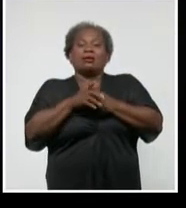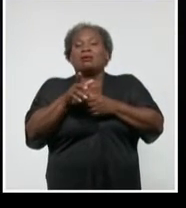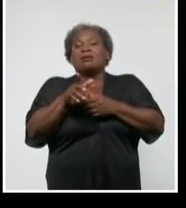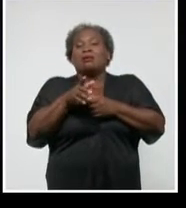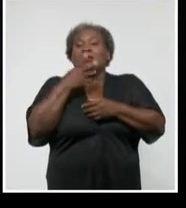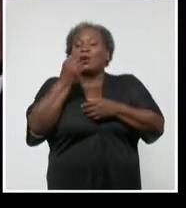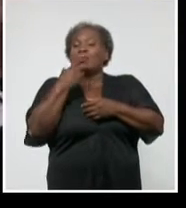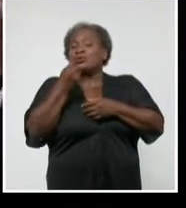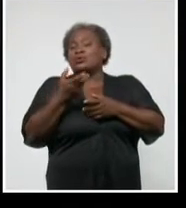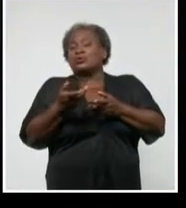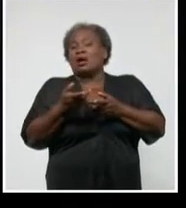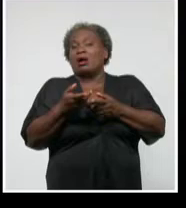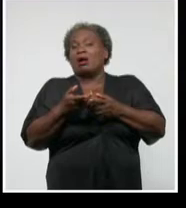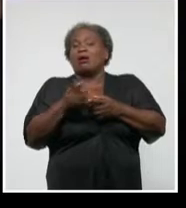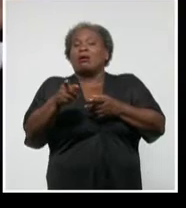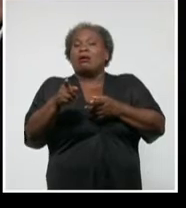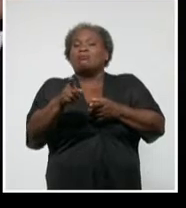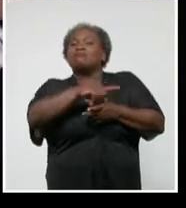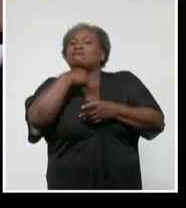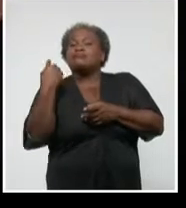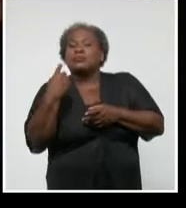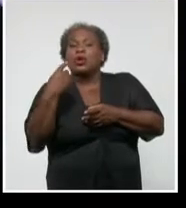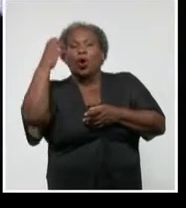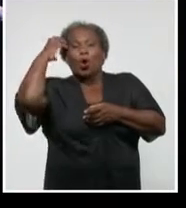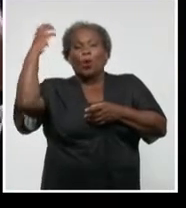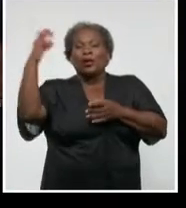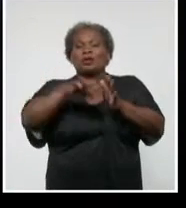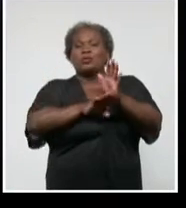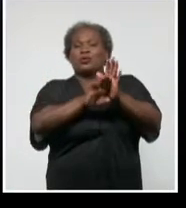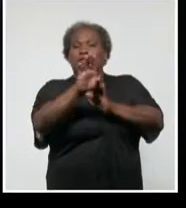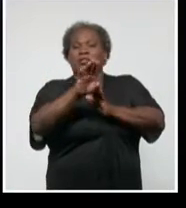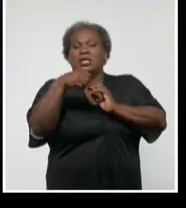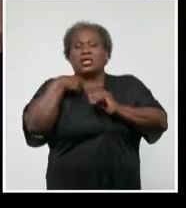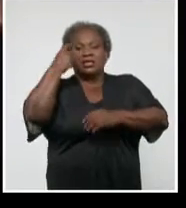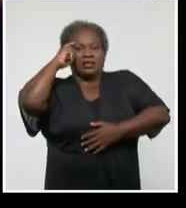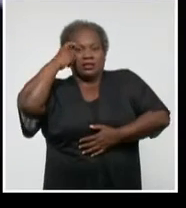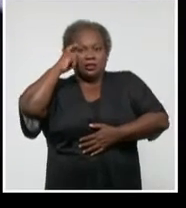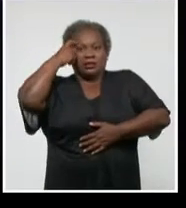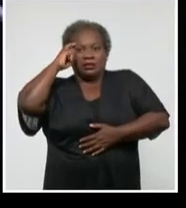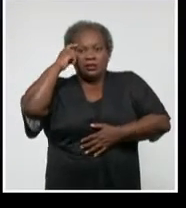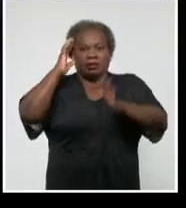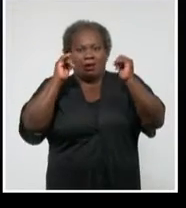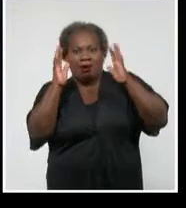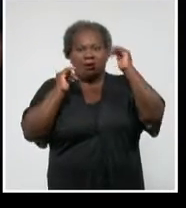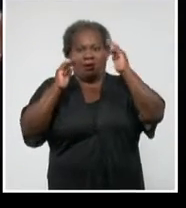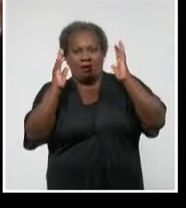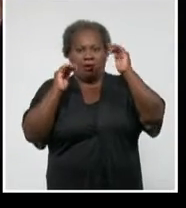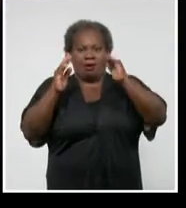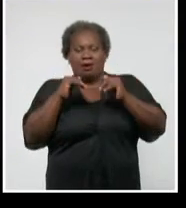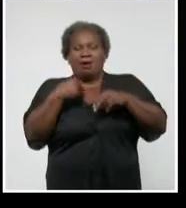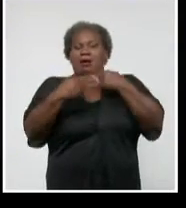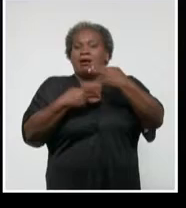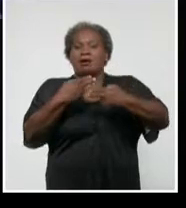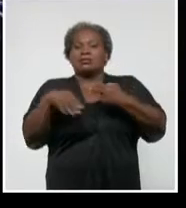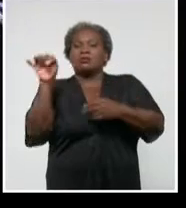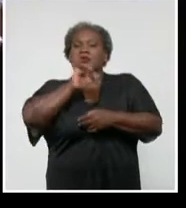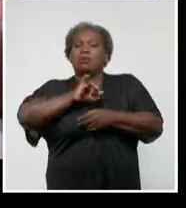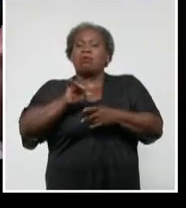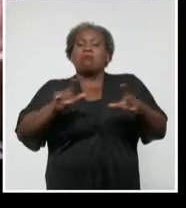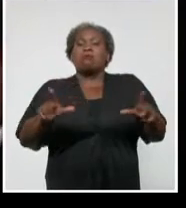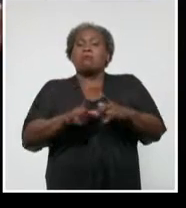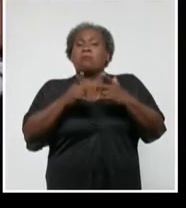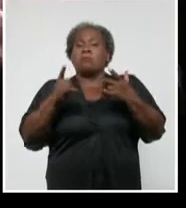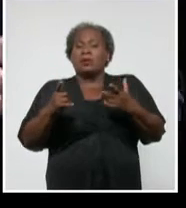imperecedero, en derrocar gobiernos progresistas. Es algo que tienen como una obsesión. Y se someten a sí mismos con el cumplimiento de